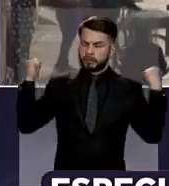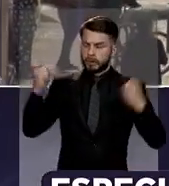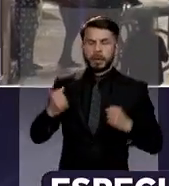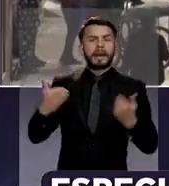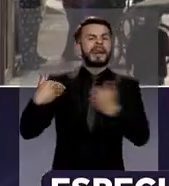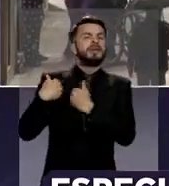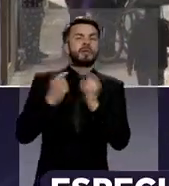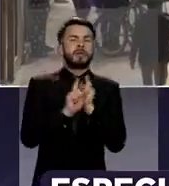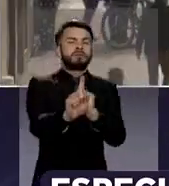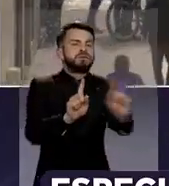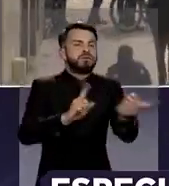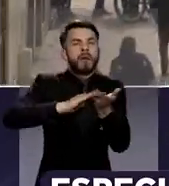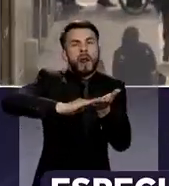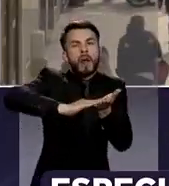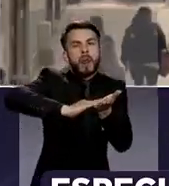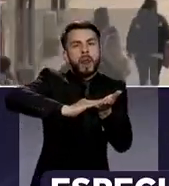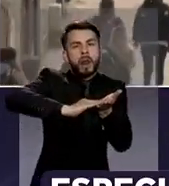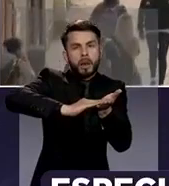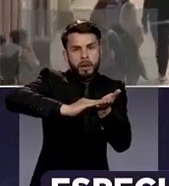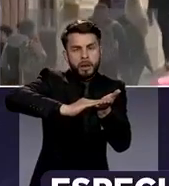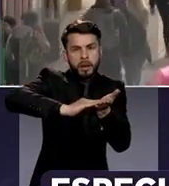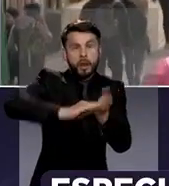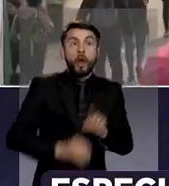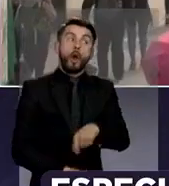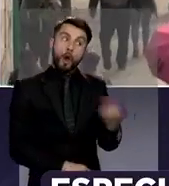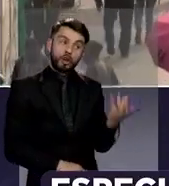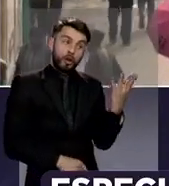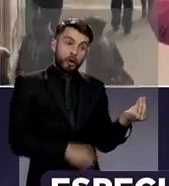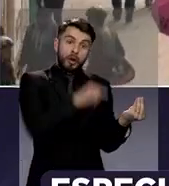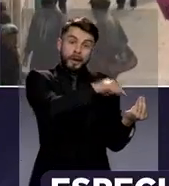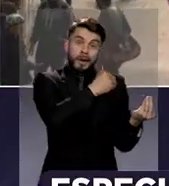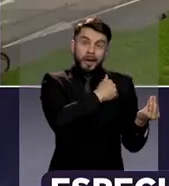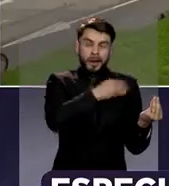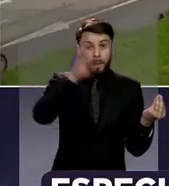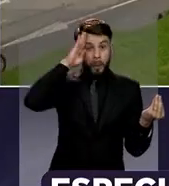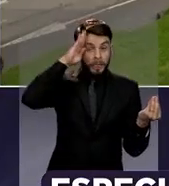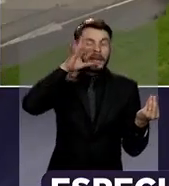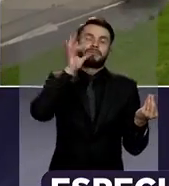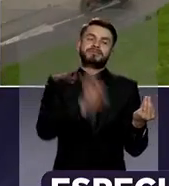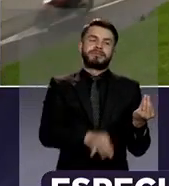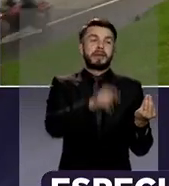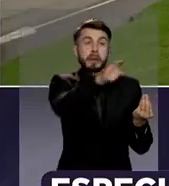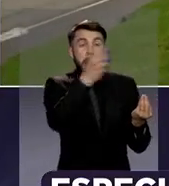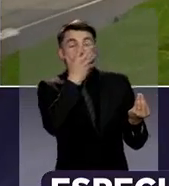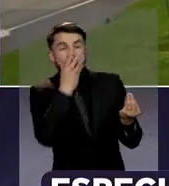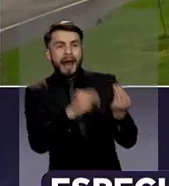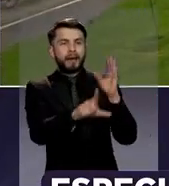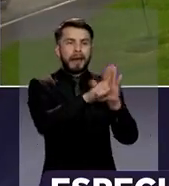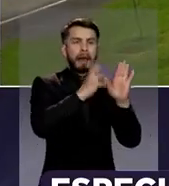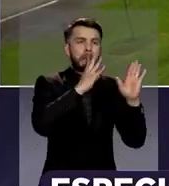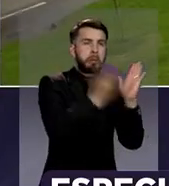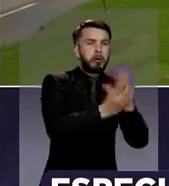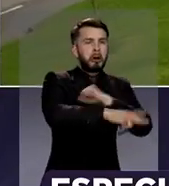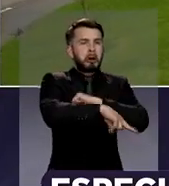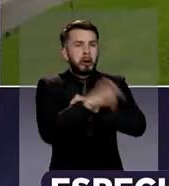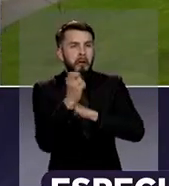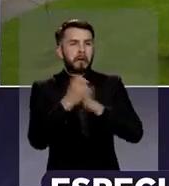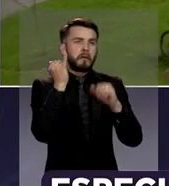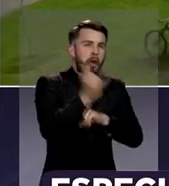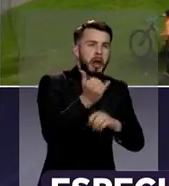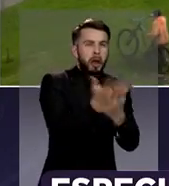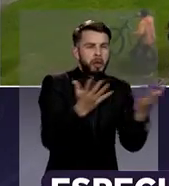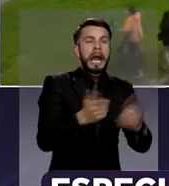y otra con armas para enfrentar criminales y hacer seguridad que es la que hace vigilancia y nunca se mezcla